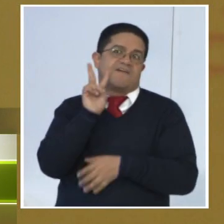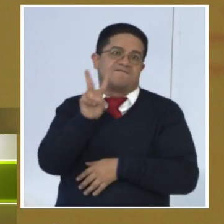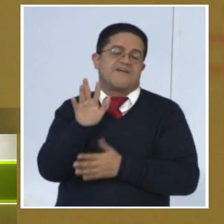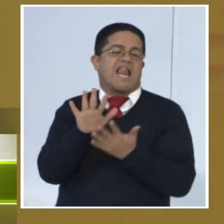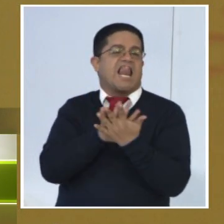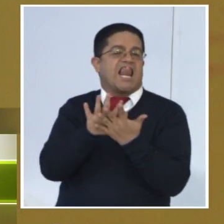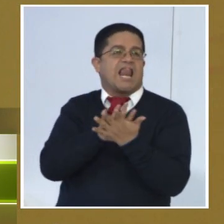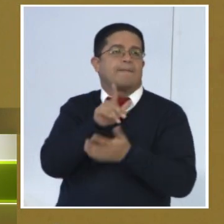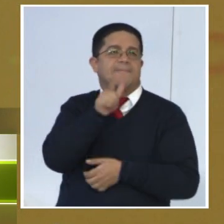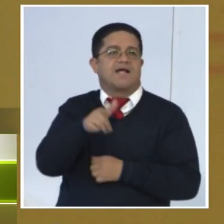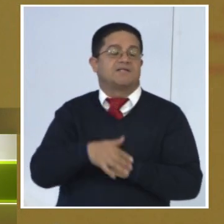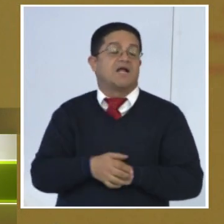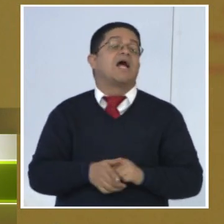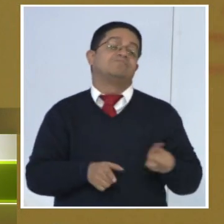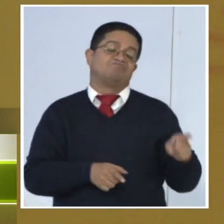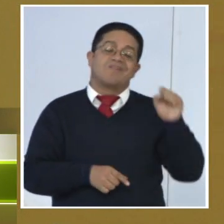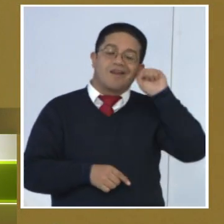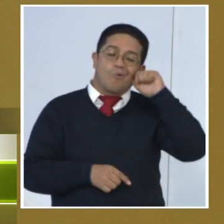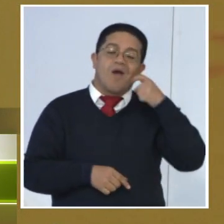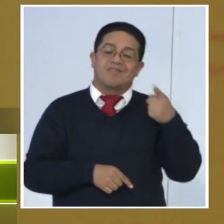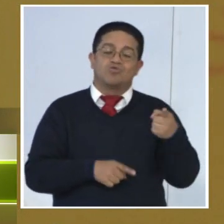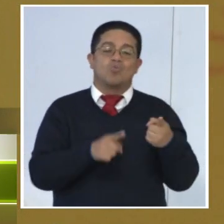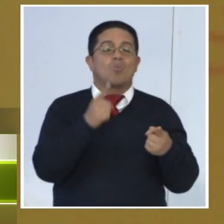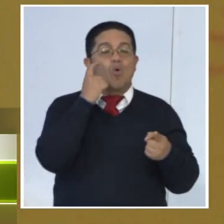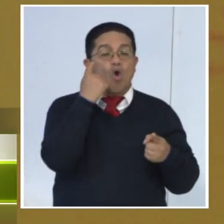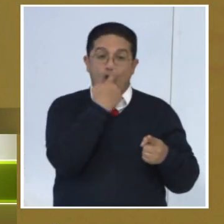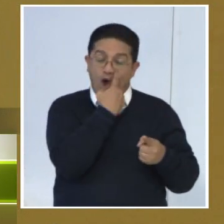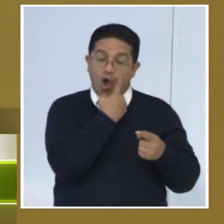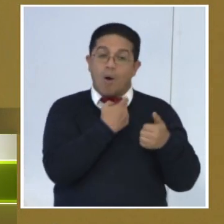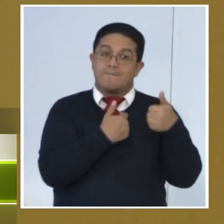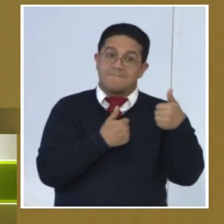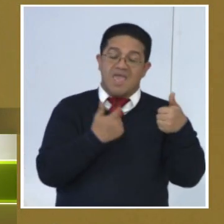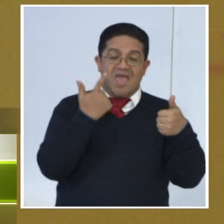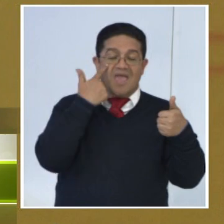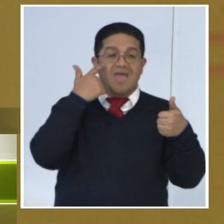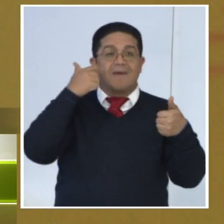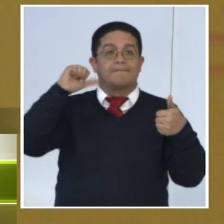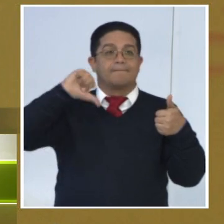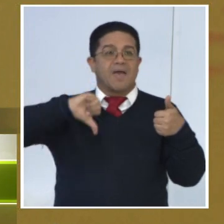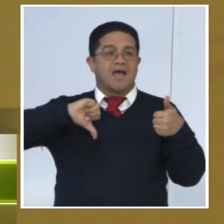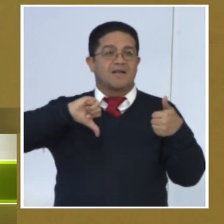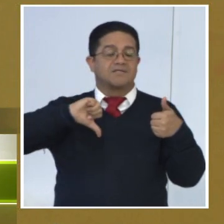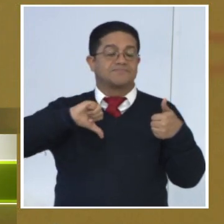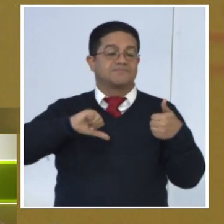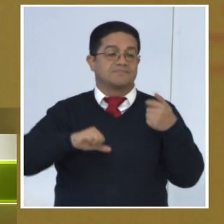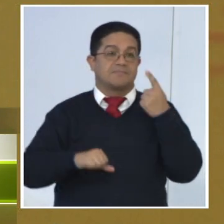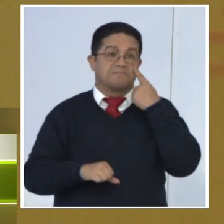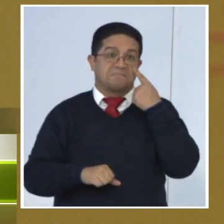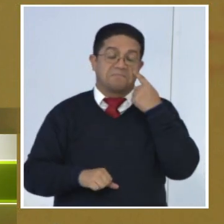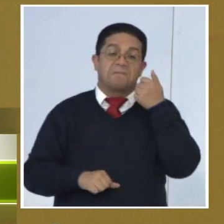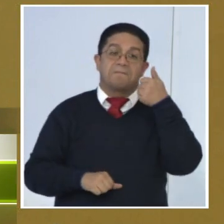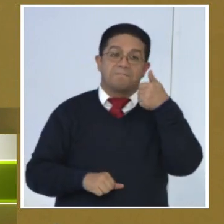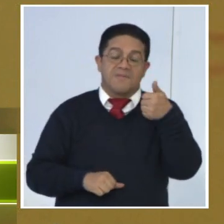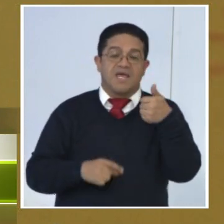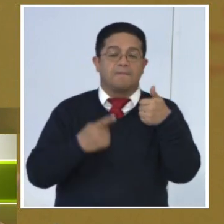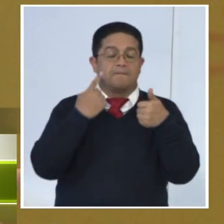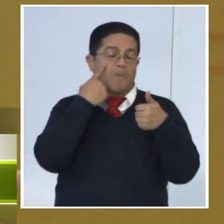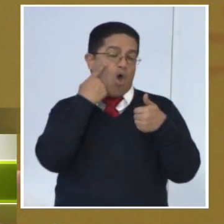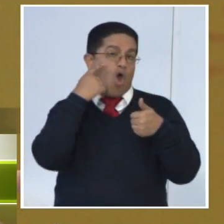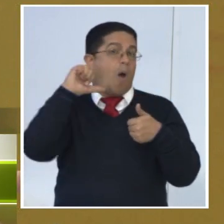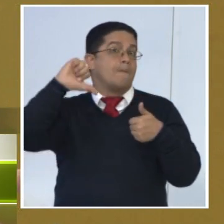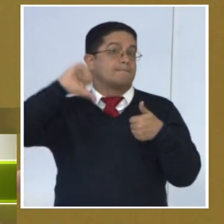tener un ojo que ve bien y un ojo que no ve tan bien y el niño puede estar viendo perfectamente con su ojo bueno y tener un ojo que tiene